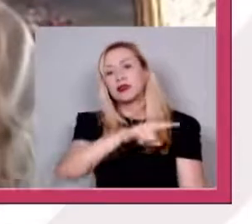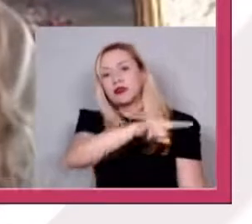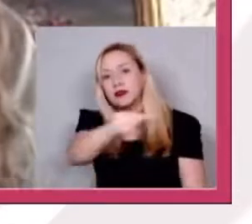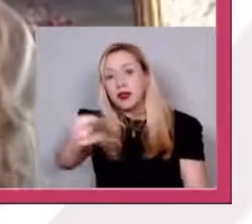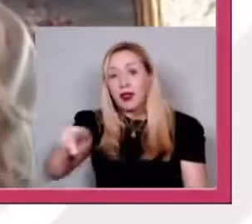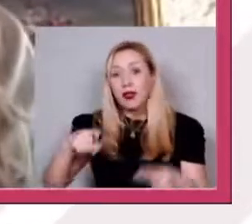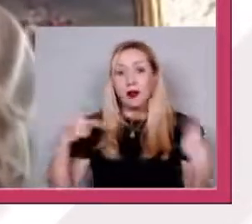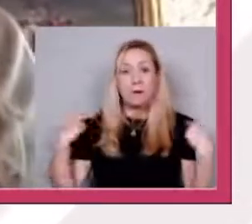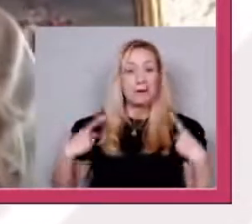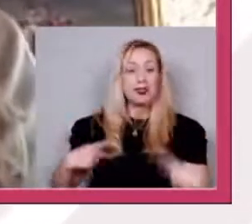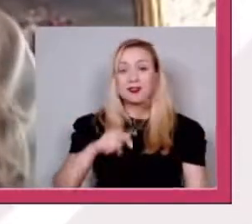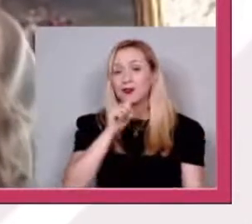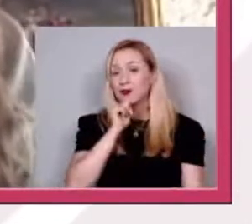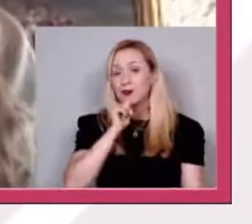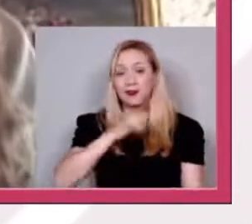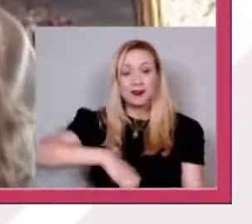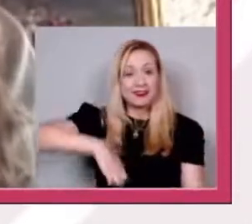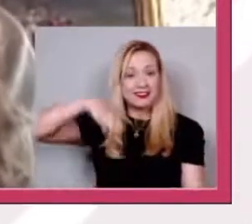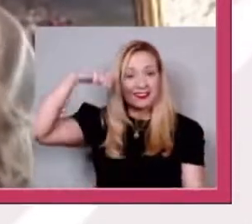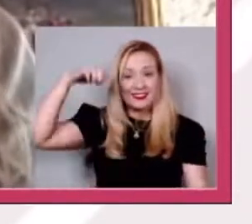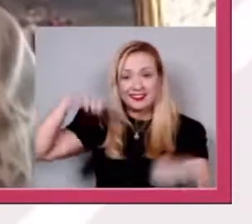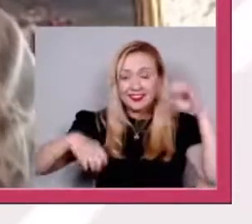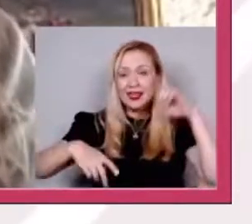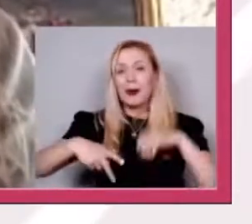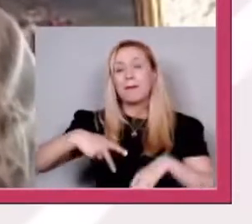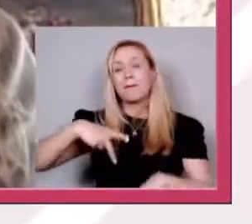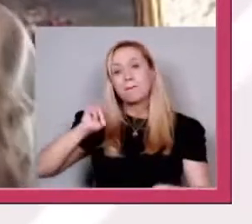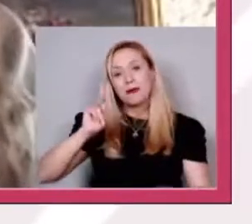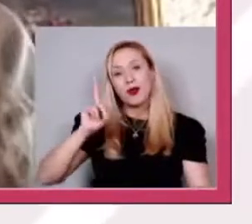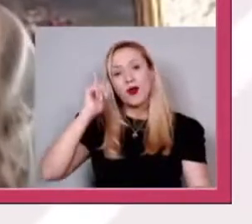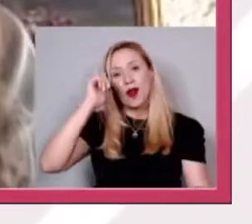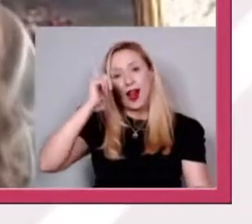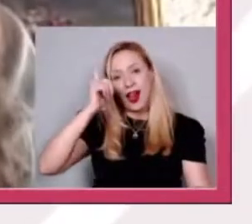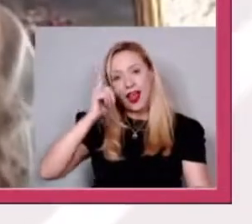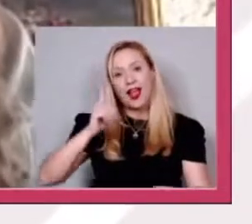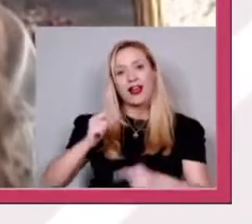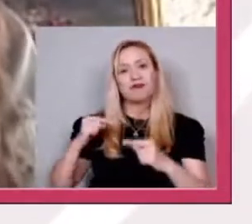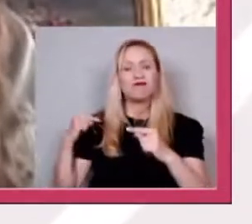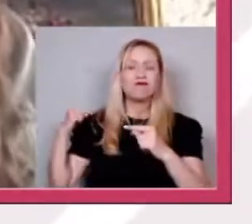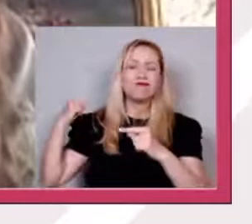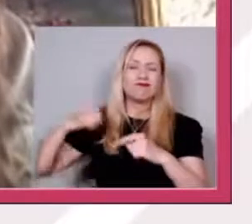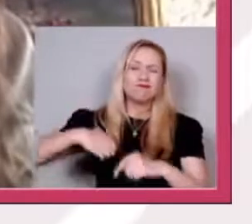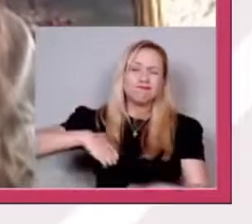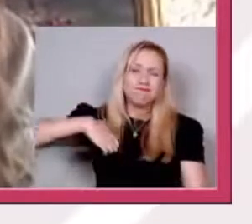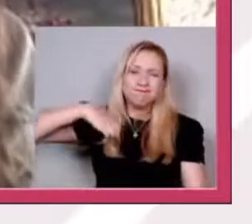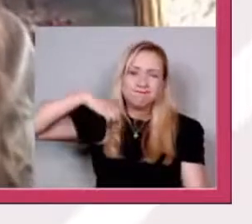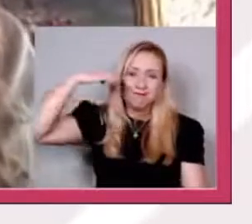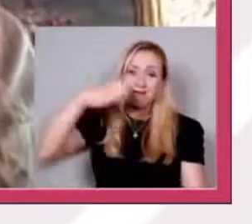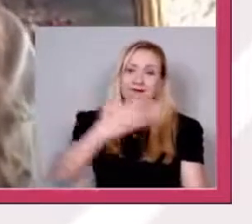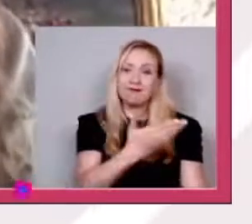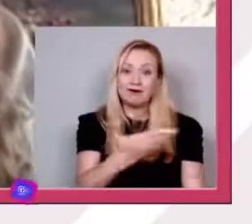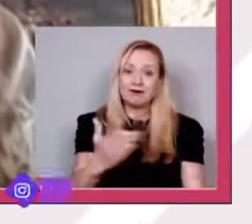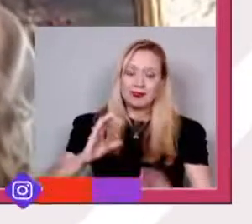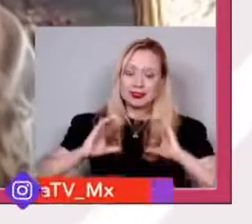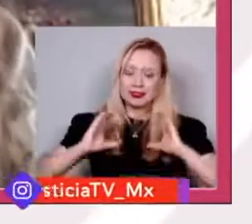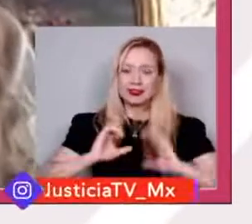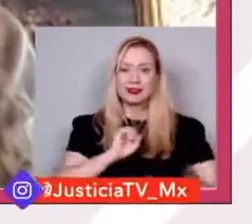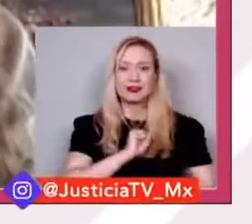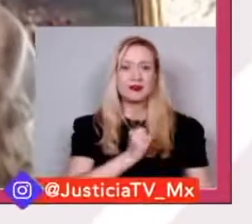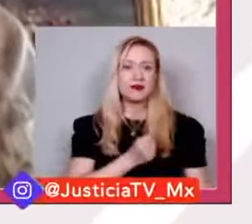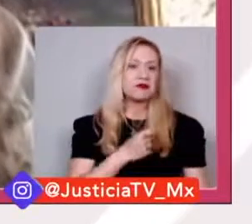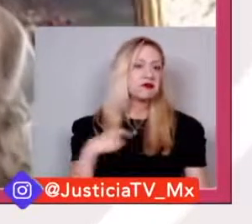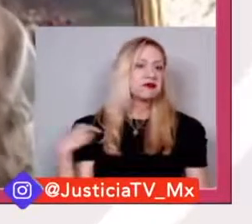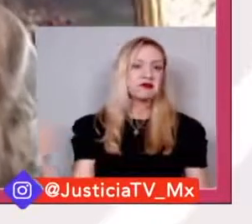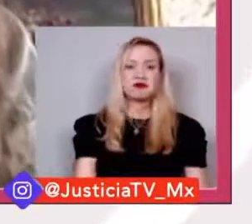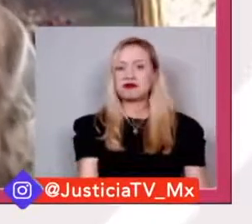no son mayores todavía, pero que si la salud se los permite, llegarán a ser personas mayores y todos y todas vamos para allá, y esa